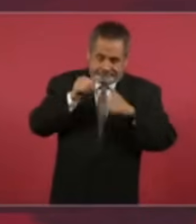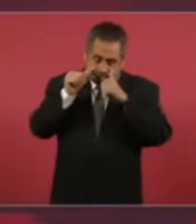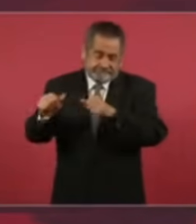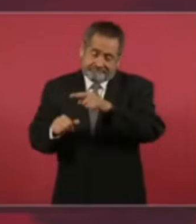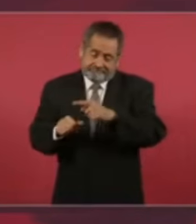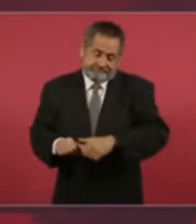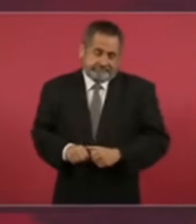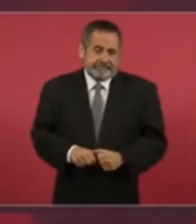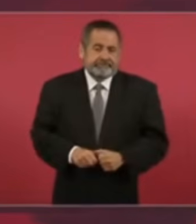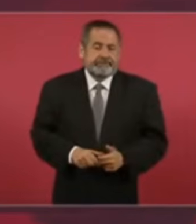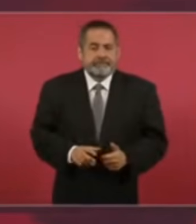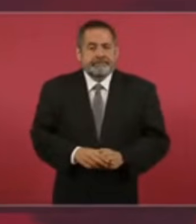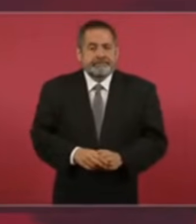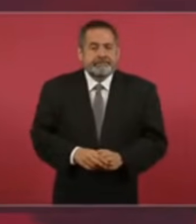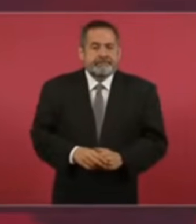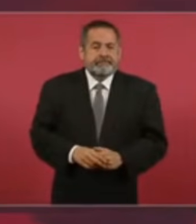y